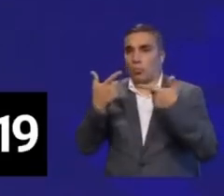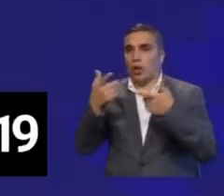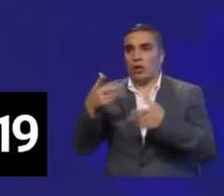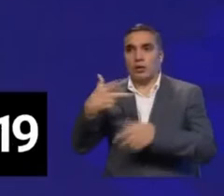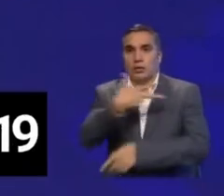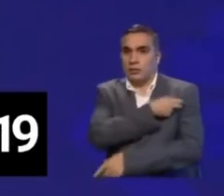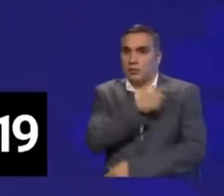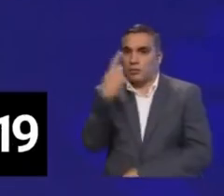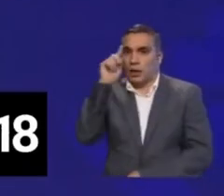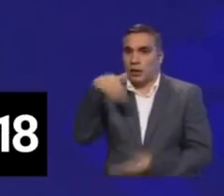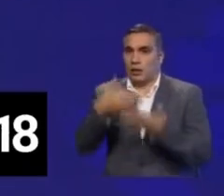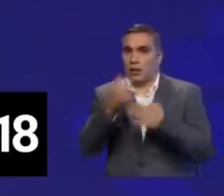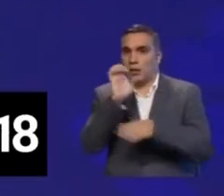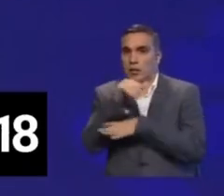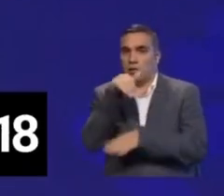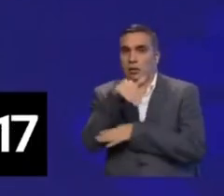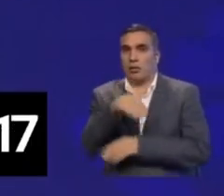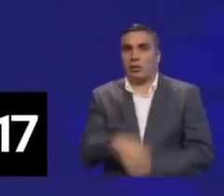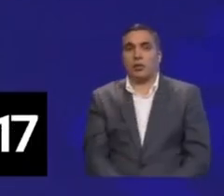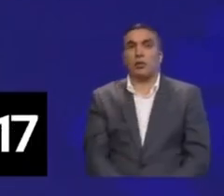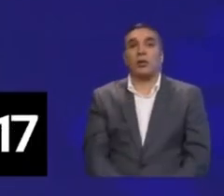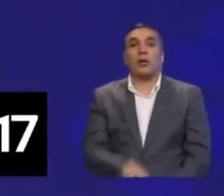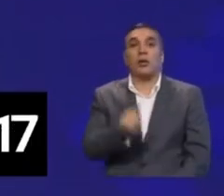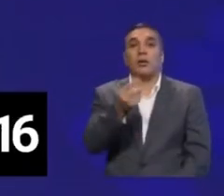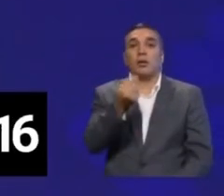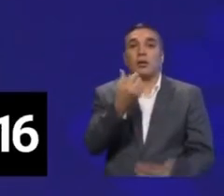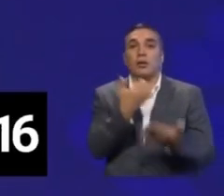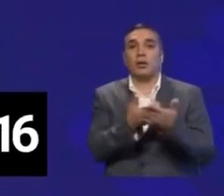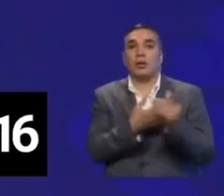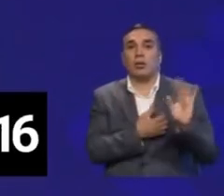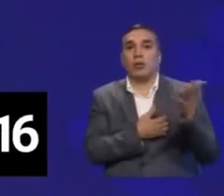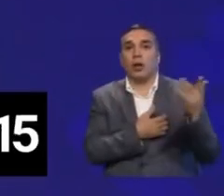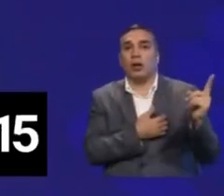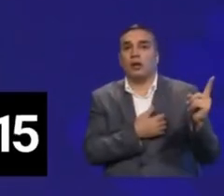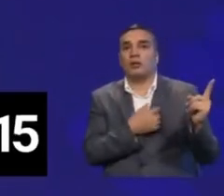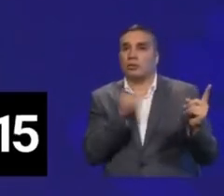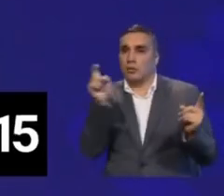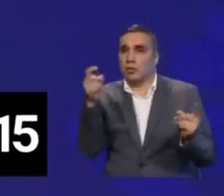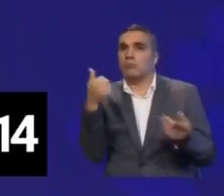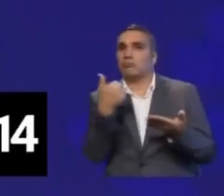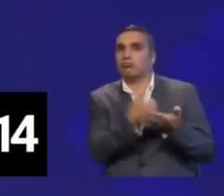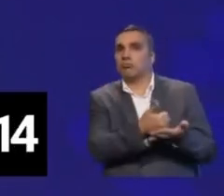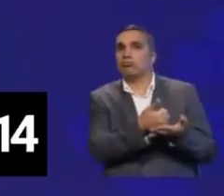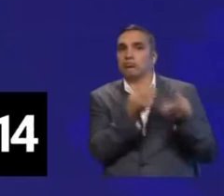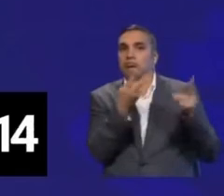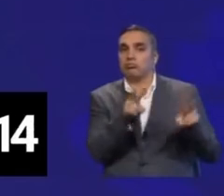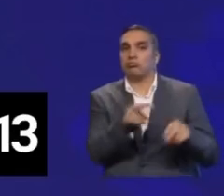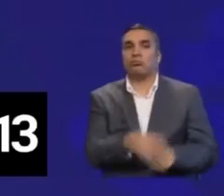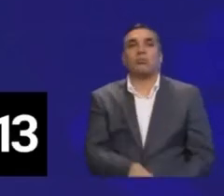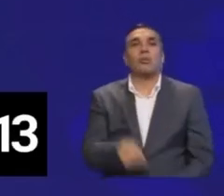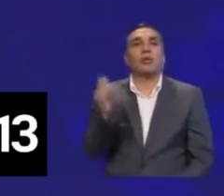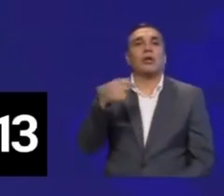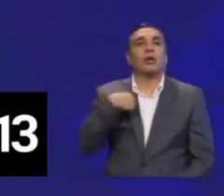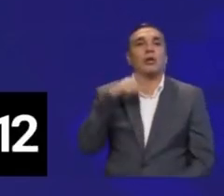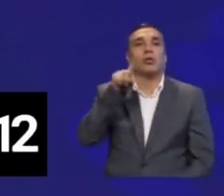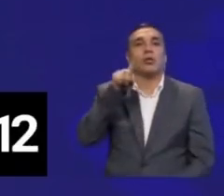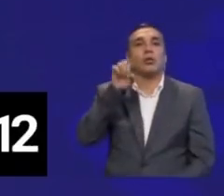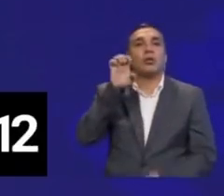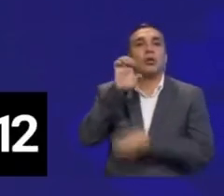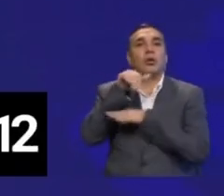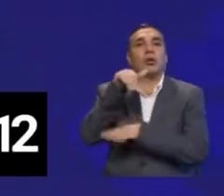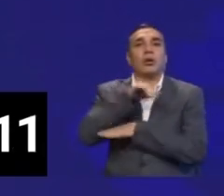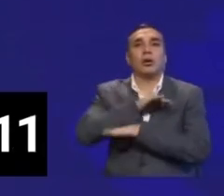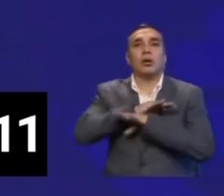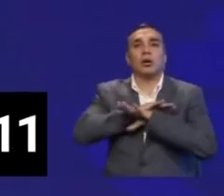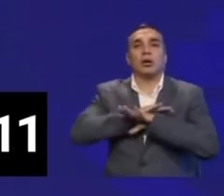ecuatorianos y de la población que no tiene los recursos económicos para hacerlo. Tenemos que tener un país que ya sea